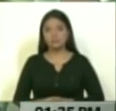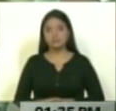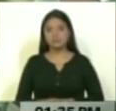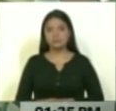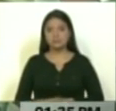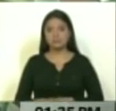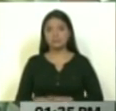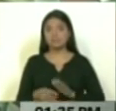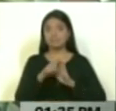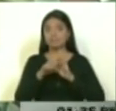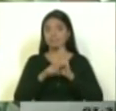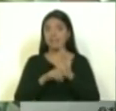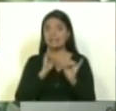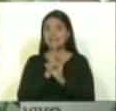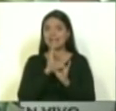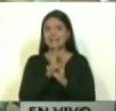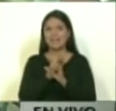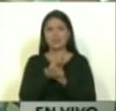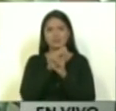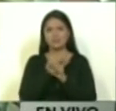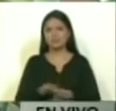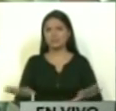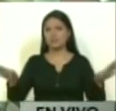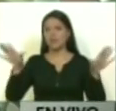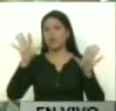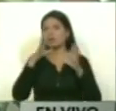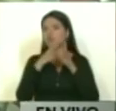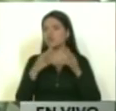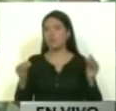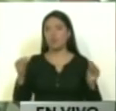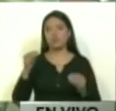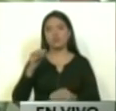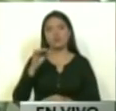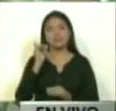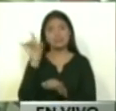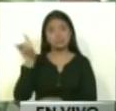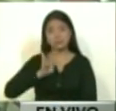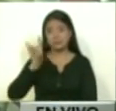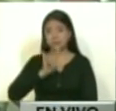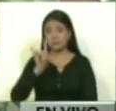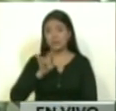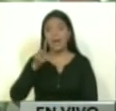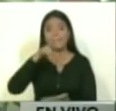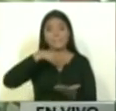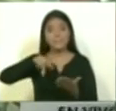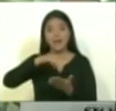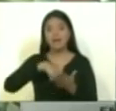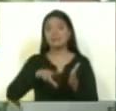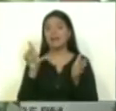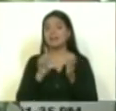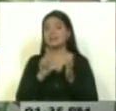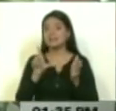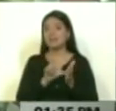las líneas de internet en todas las aldeas universitarias, universidades, plazas, liceos y escuelas del